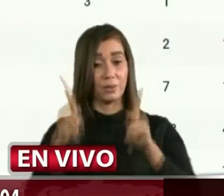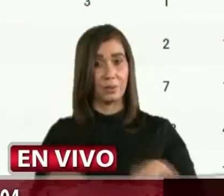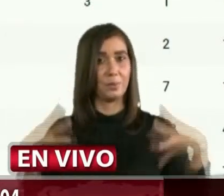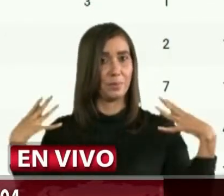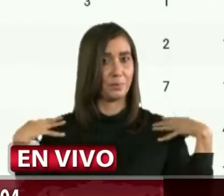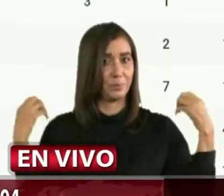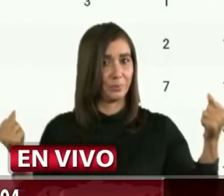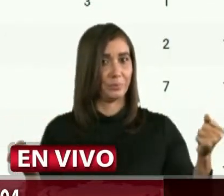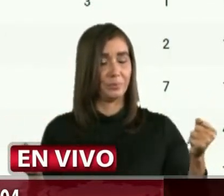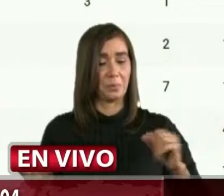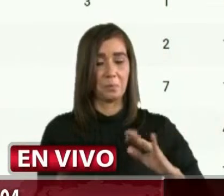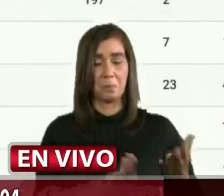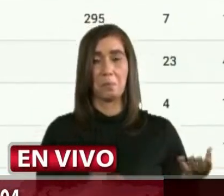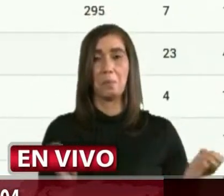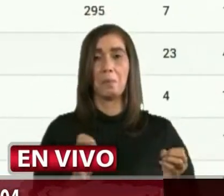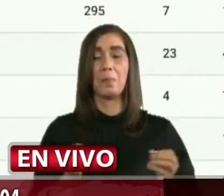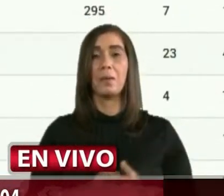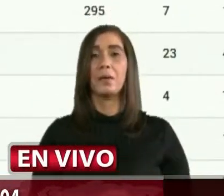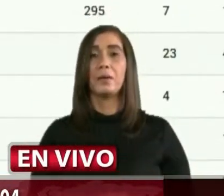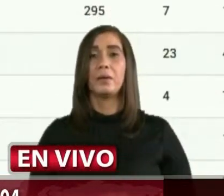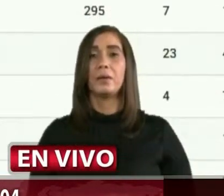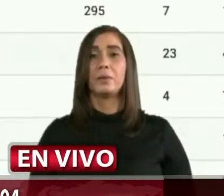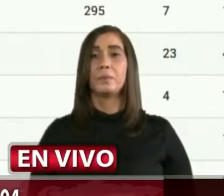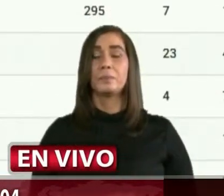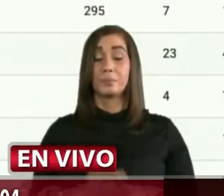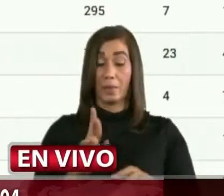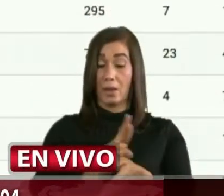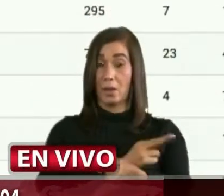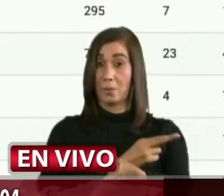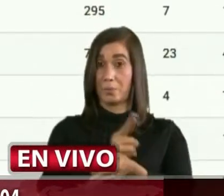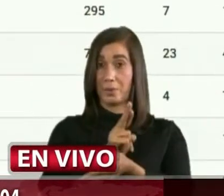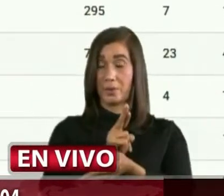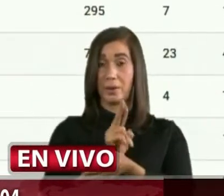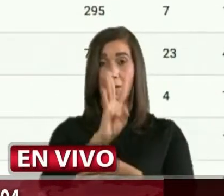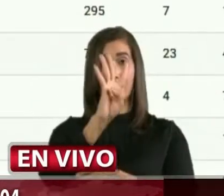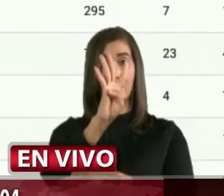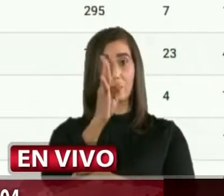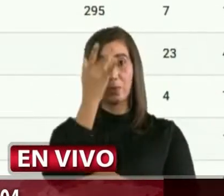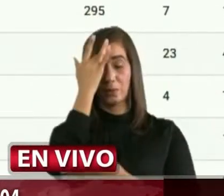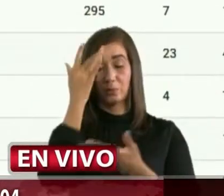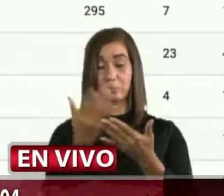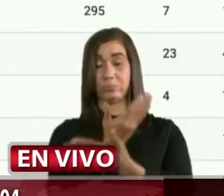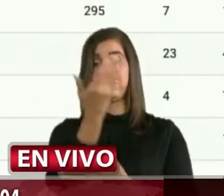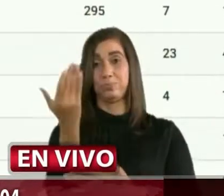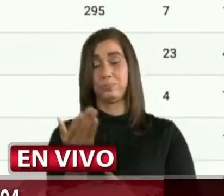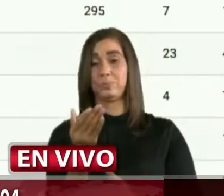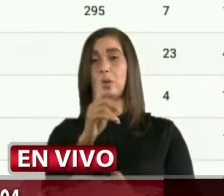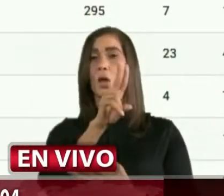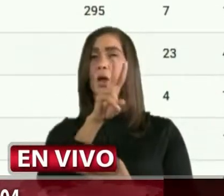recuperados, 0 fallecimientos. La Romana, 4 casos nuevos,